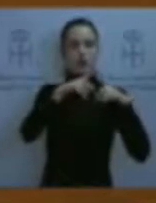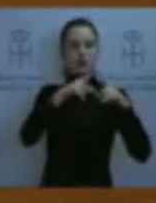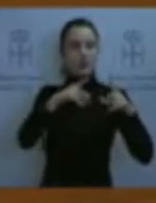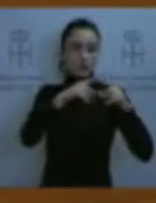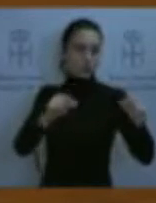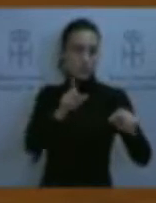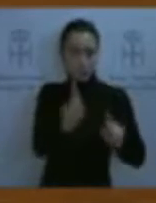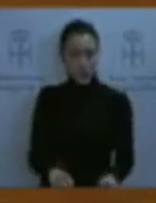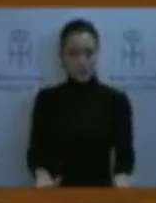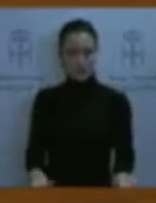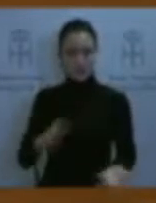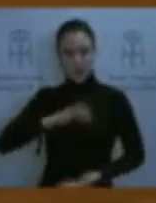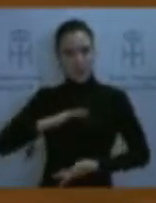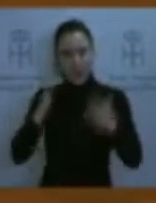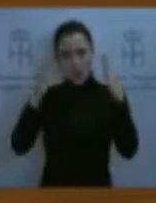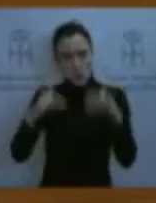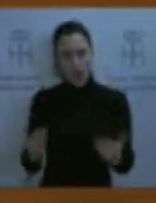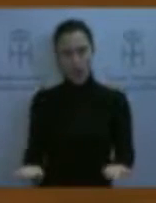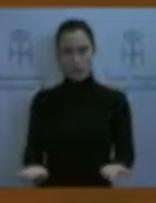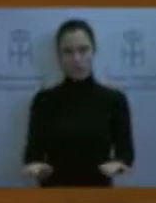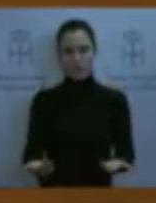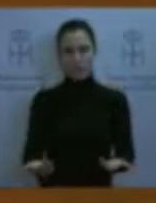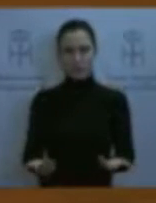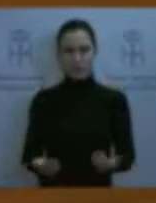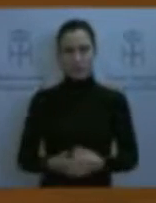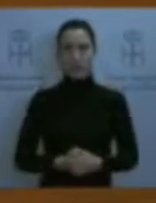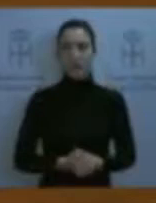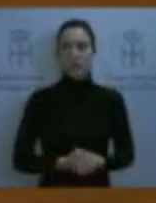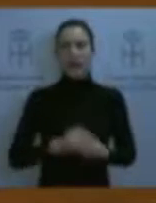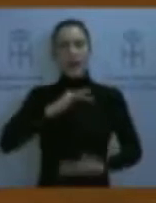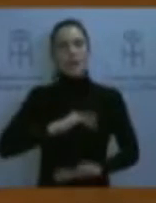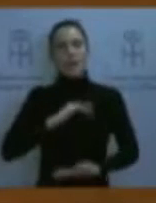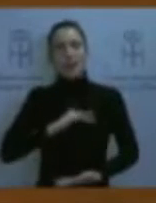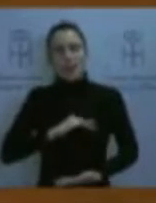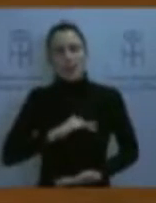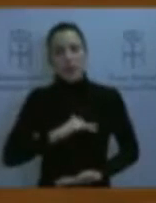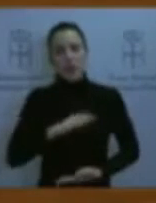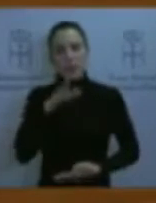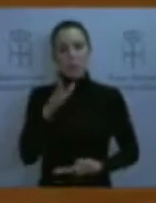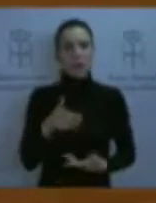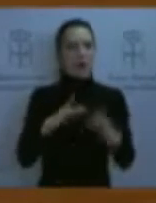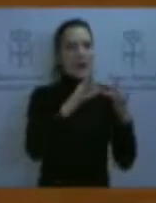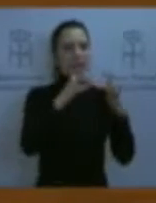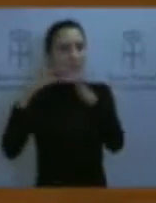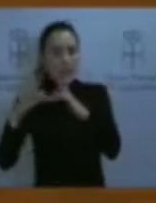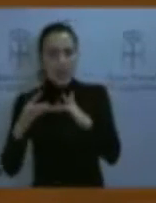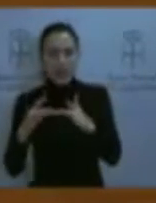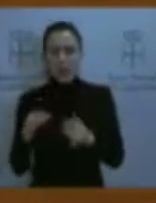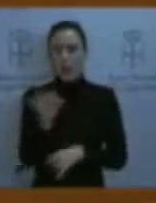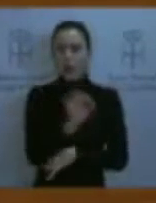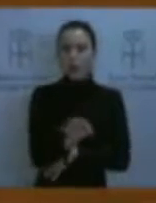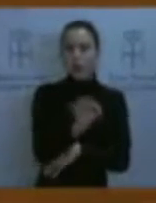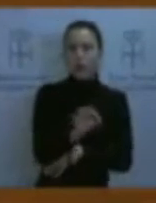capaz de asumir ningún tipo de liderazgo, ni de intervenir, de hacer cambiar